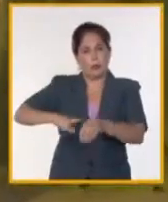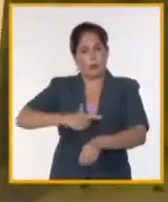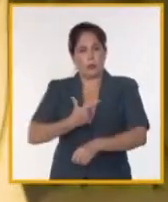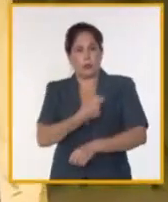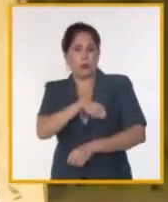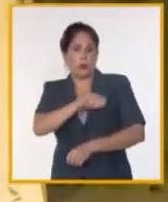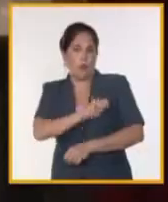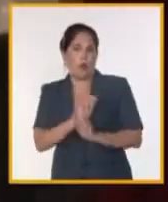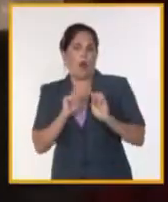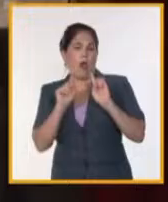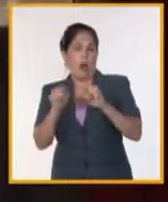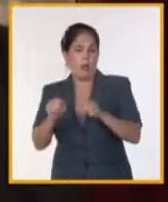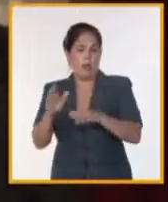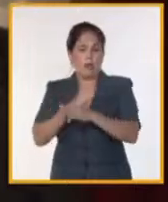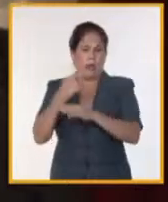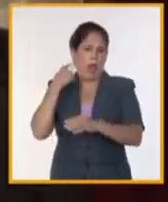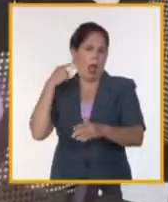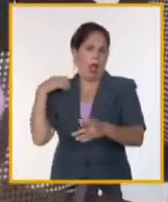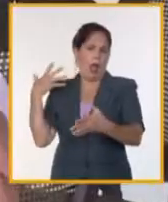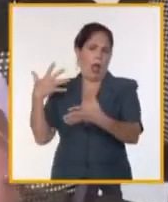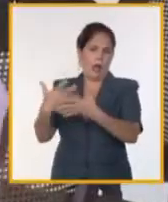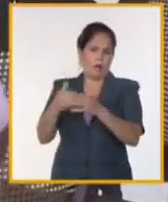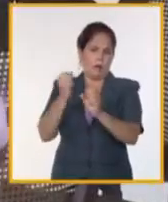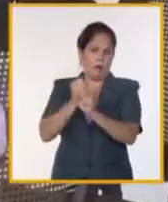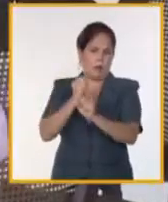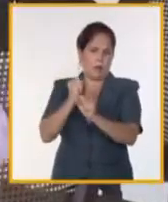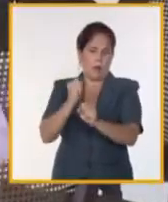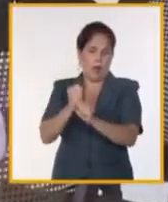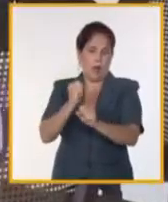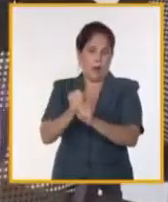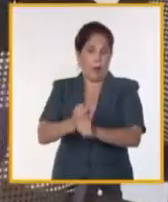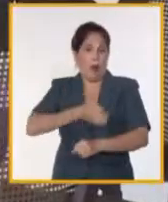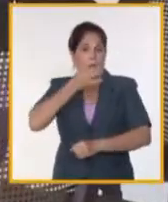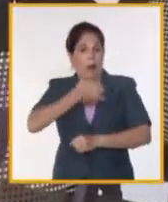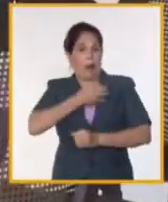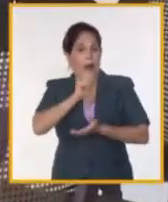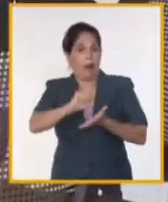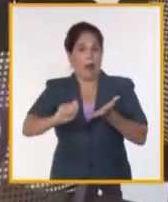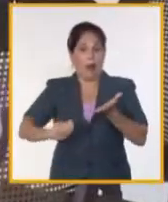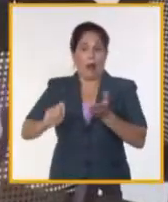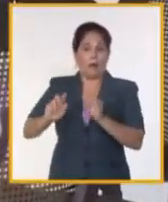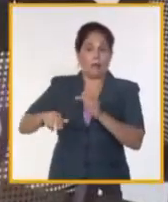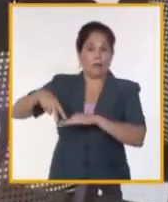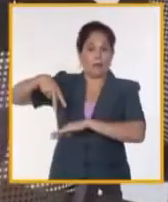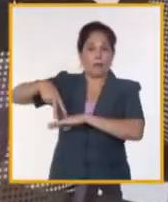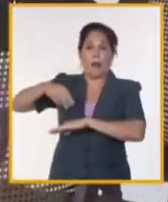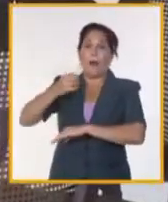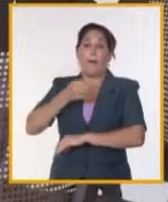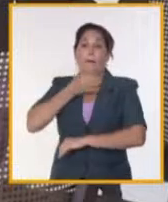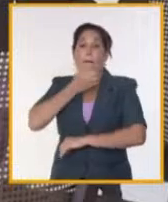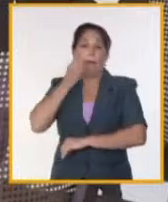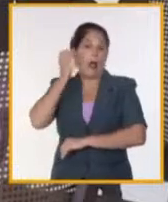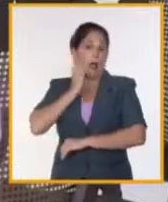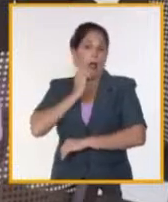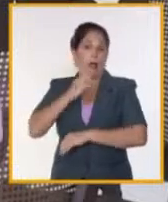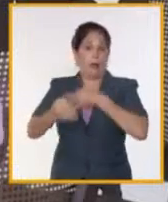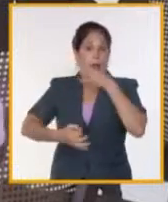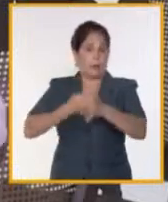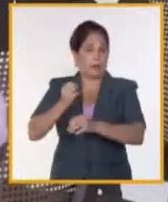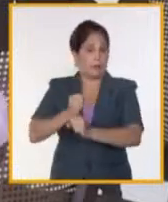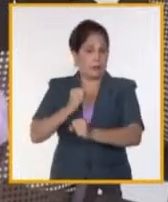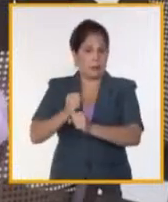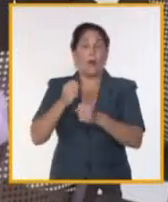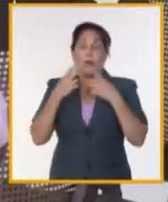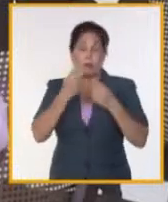en la urbe con varios años de labor artística. En las palabras centrales, el primer ministro cubano Manuel Marrero Cruz significó el trabajo de